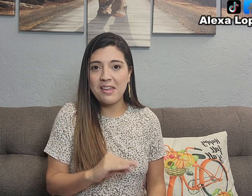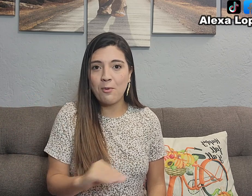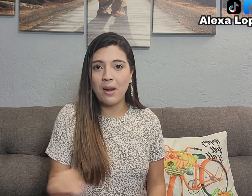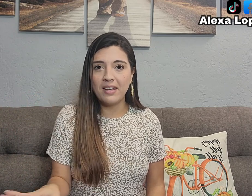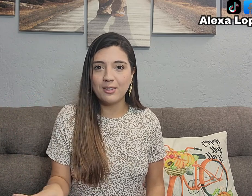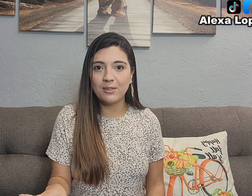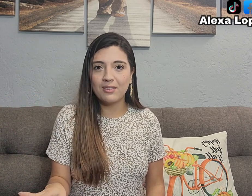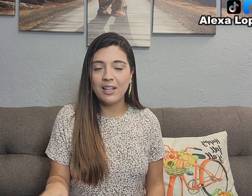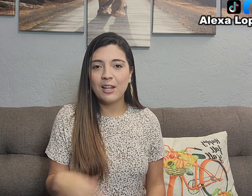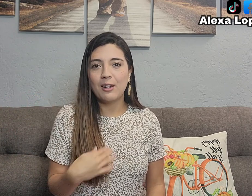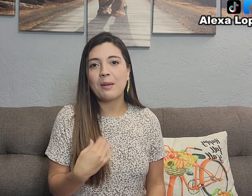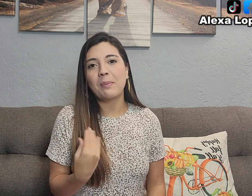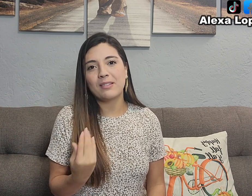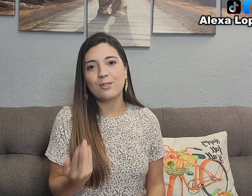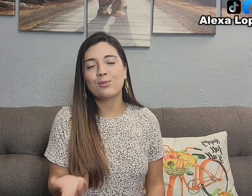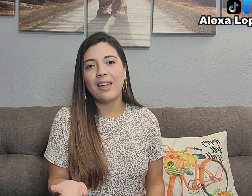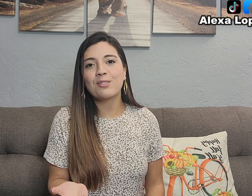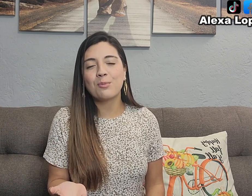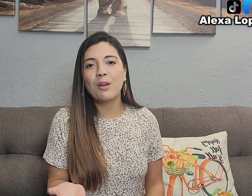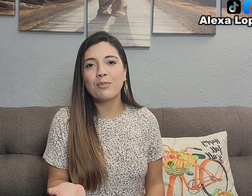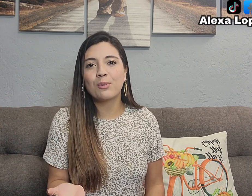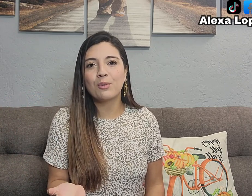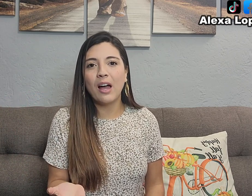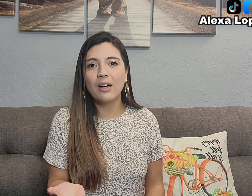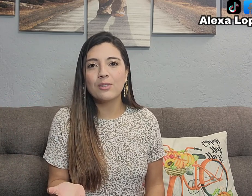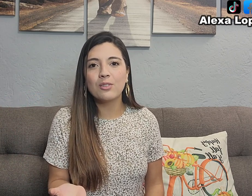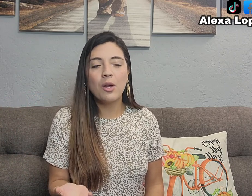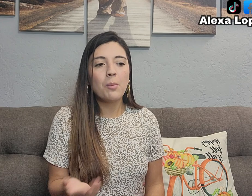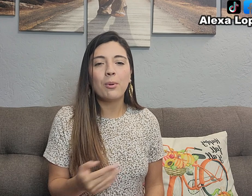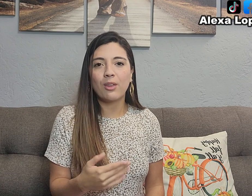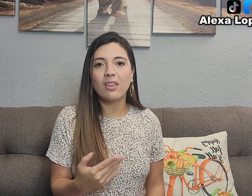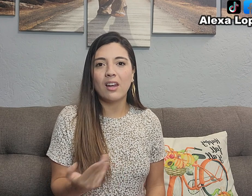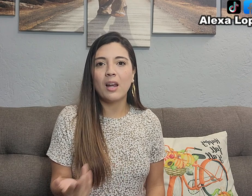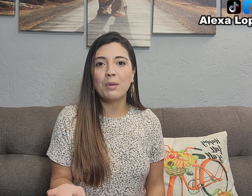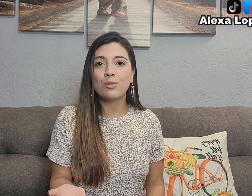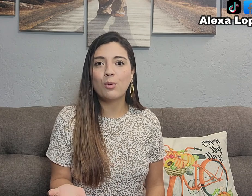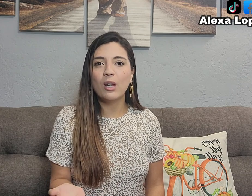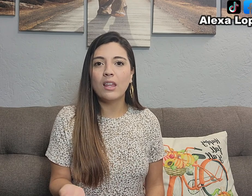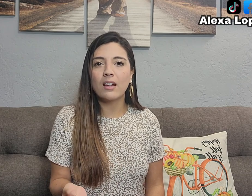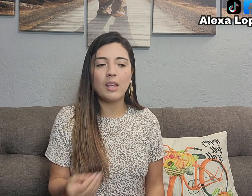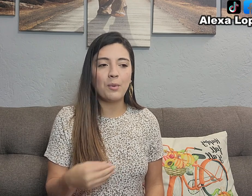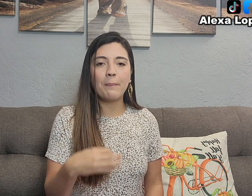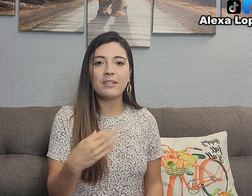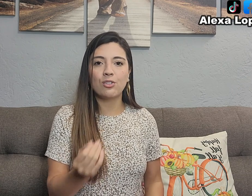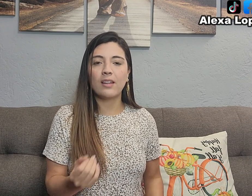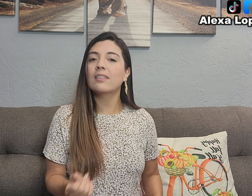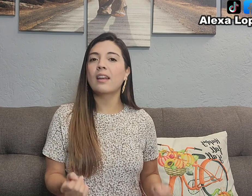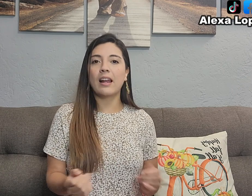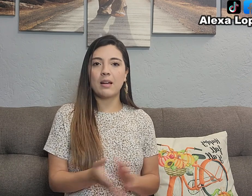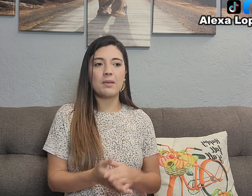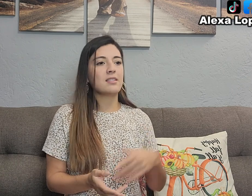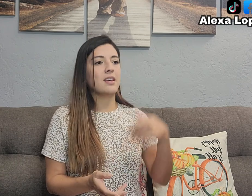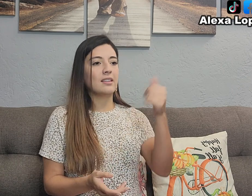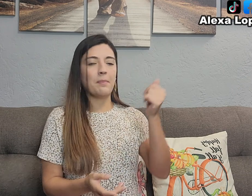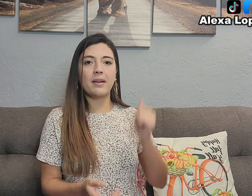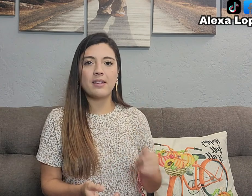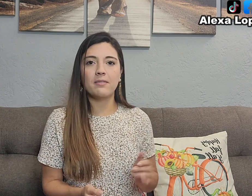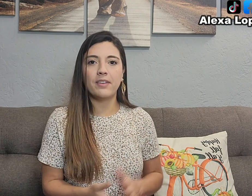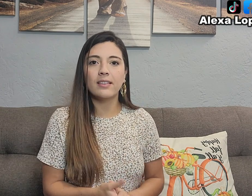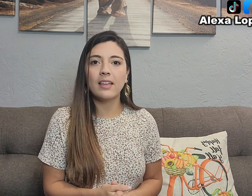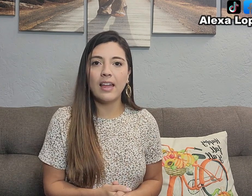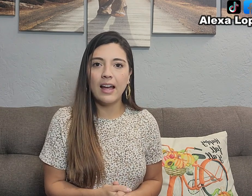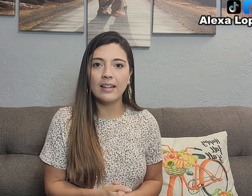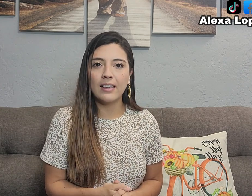sea, igualito. Lo que pasa es que ustedes son muy afortunados porque tienen al menos un líder, tienen una persona que tiene la capacidad de